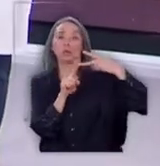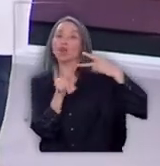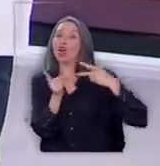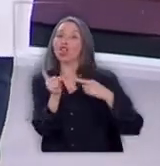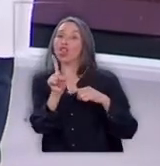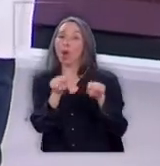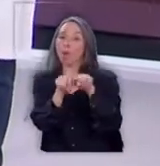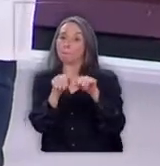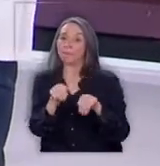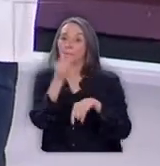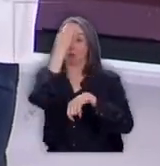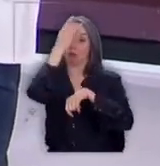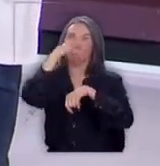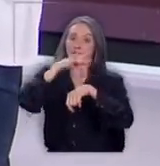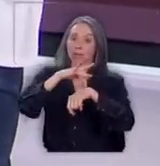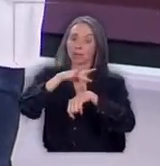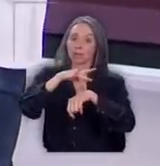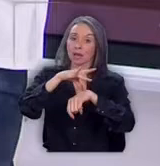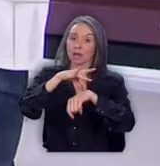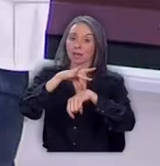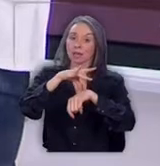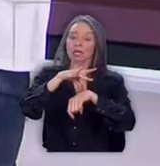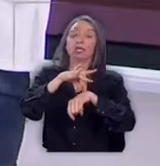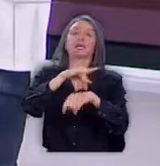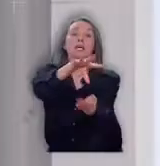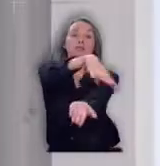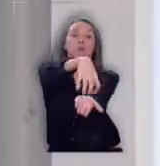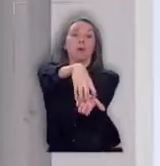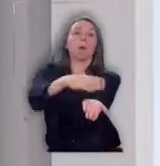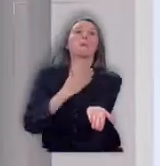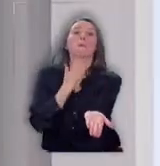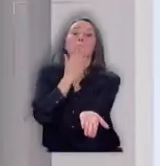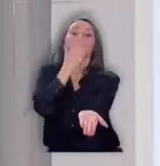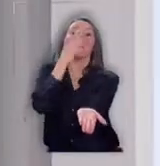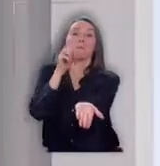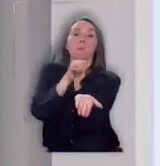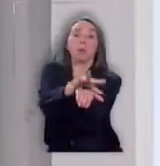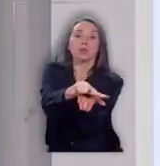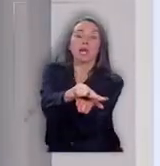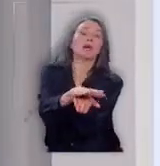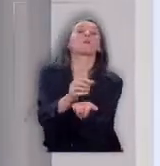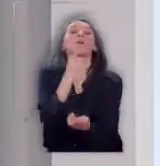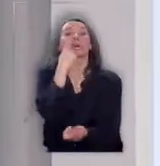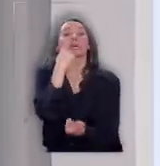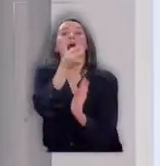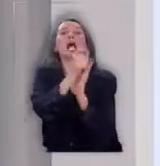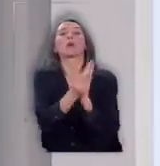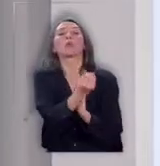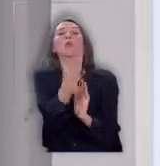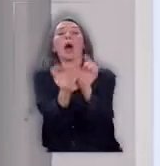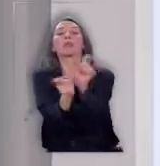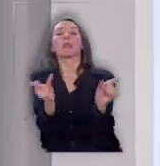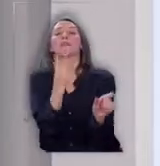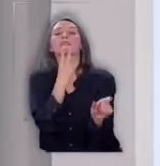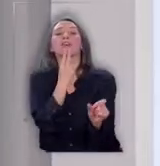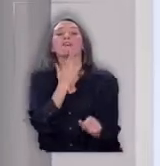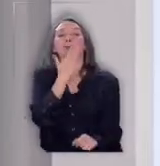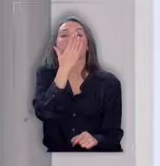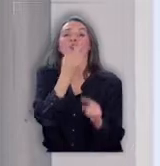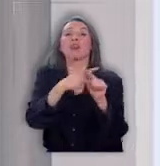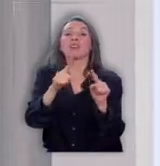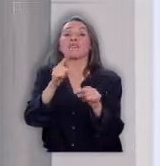es lo mismo una enfermedad que afecte puntarena por la cantidad de población que hay en puntarena que una enfermedad